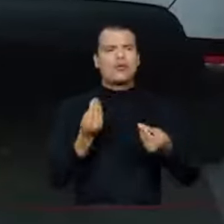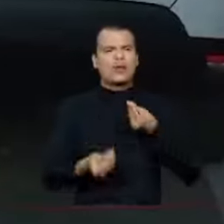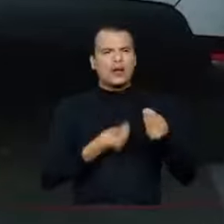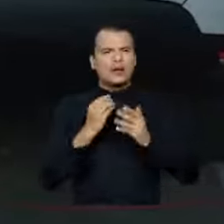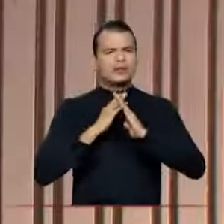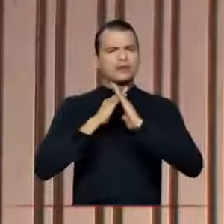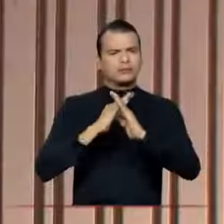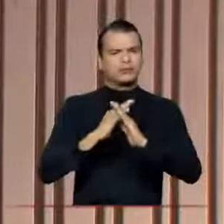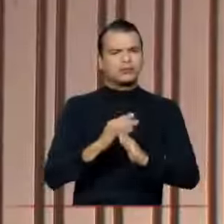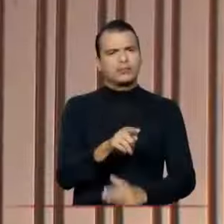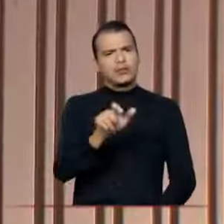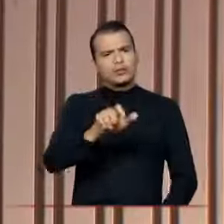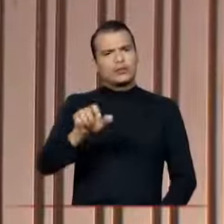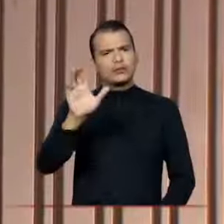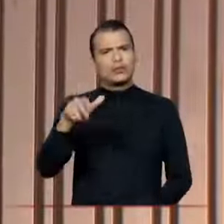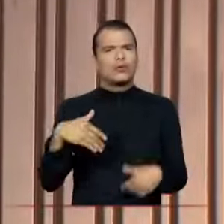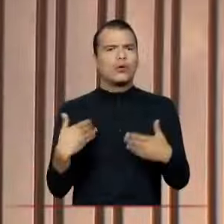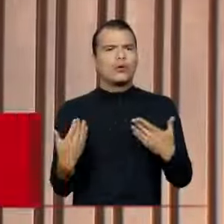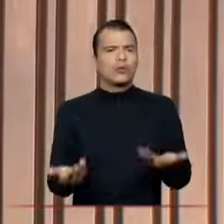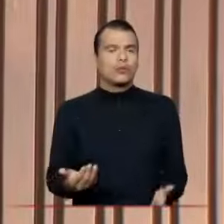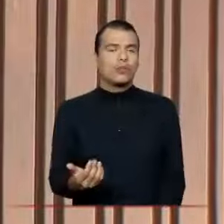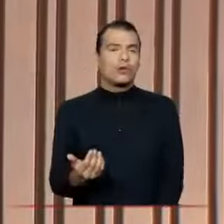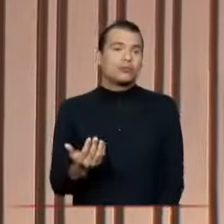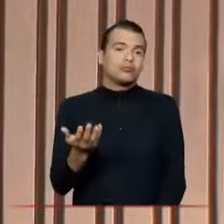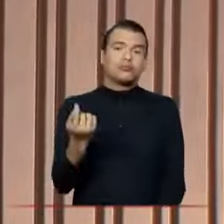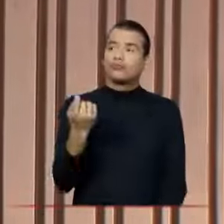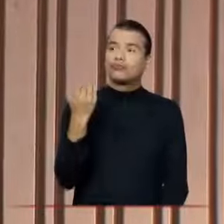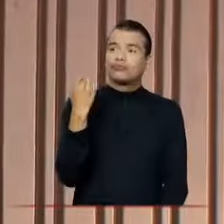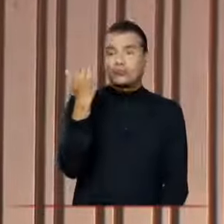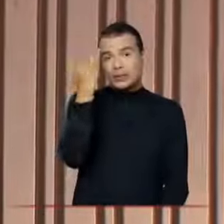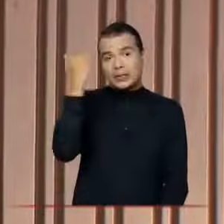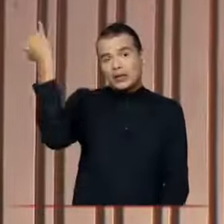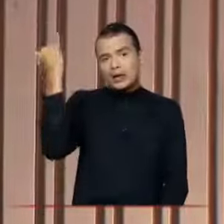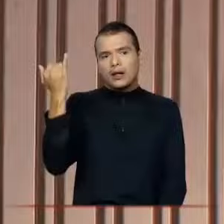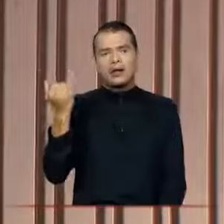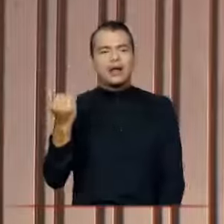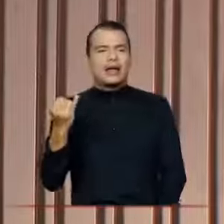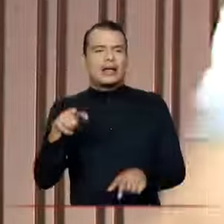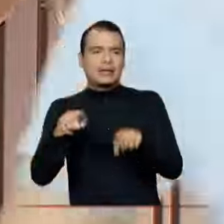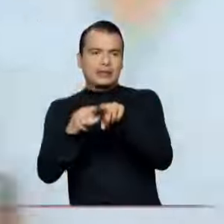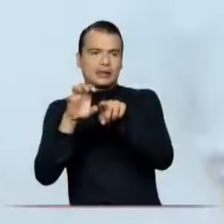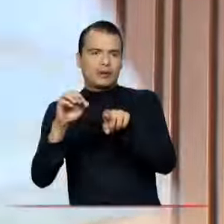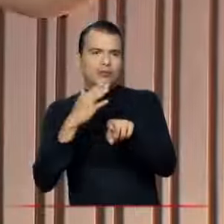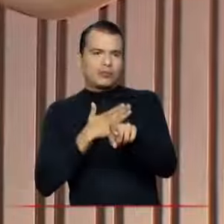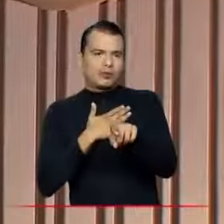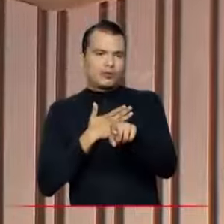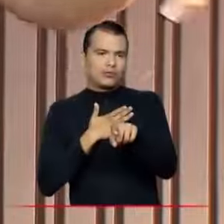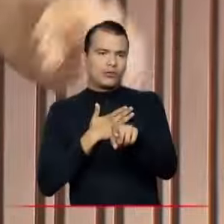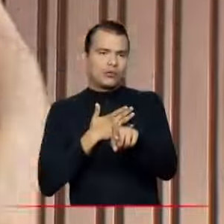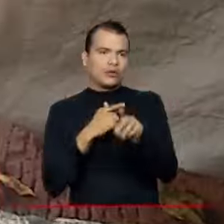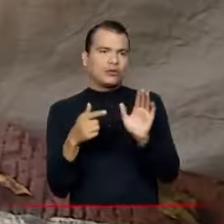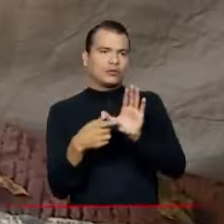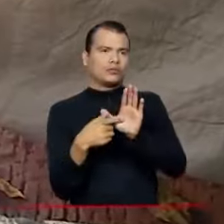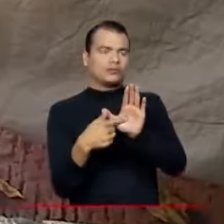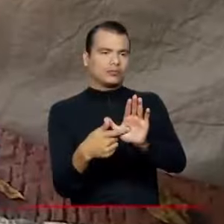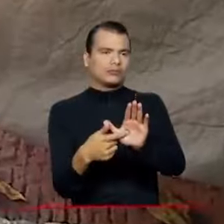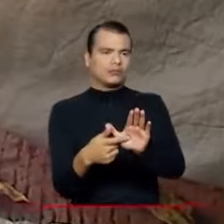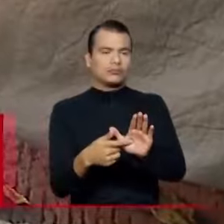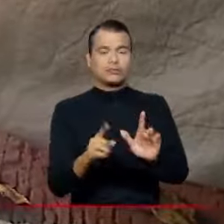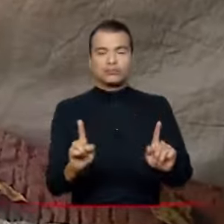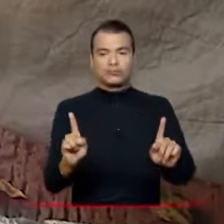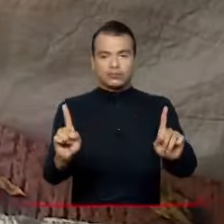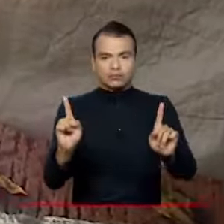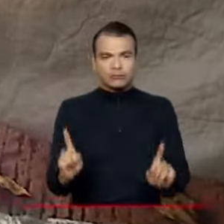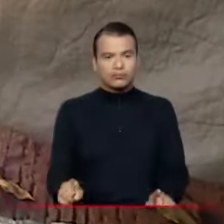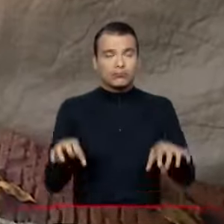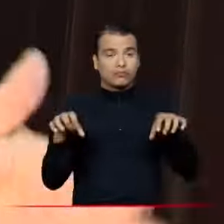su espacio. Mandamos a hacer el último letrero, que fue idea de mi hermano, y además de esto tocó colocar los postecitos.